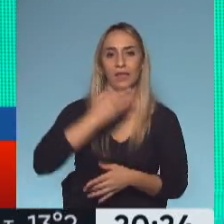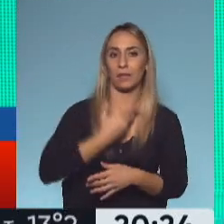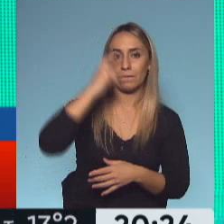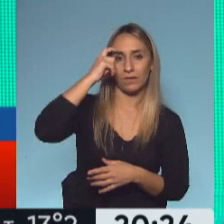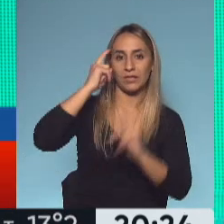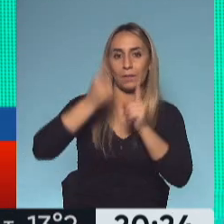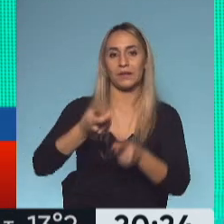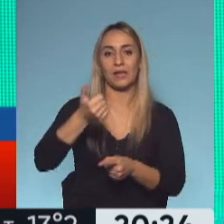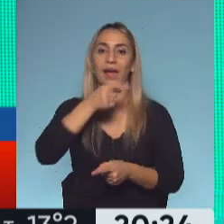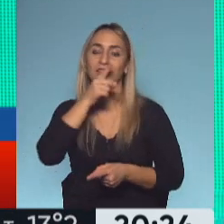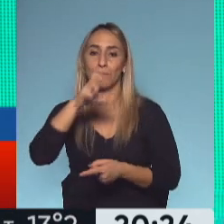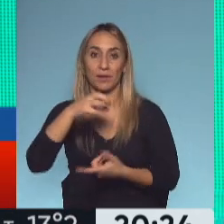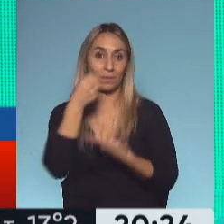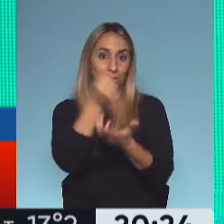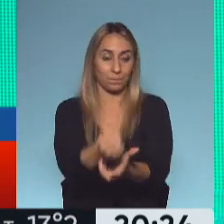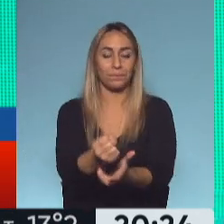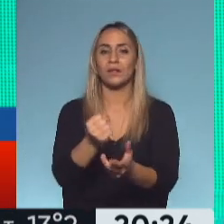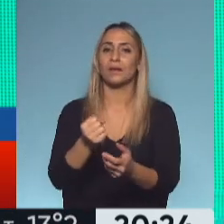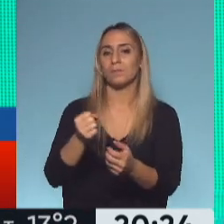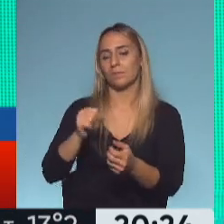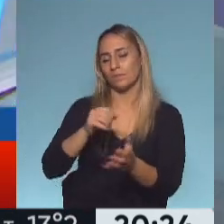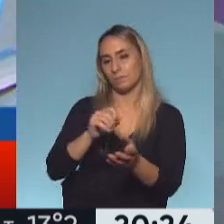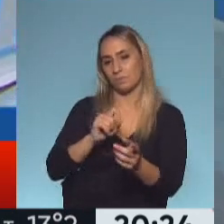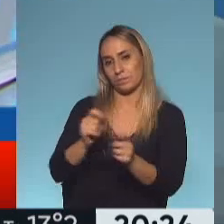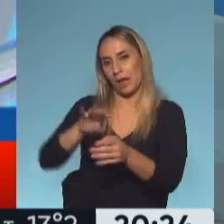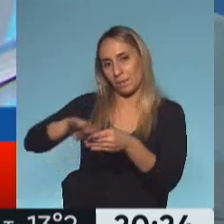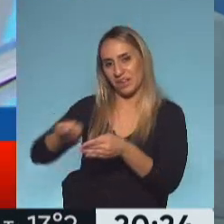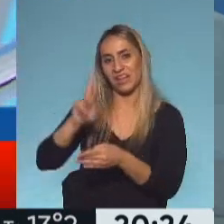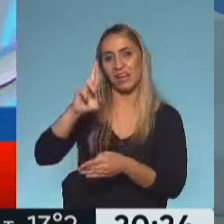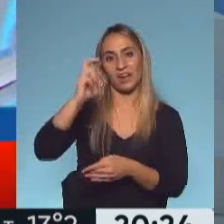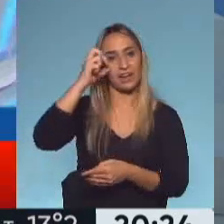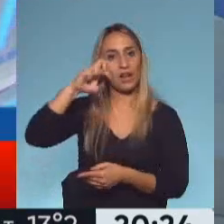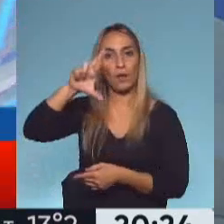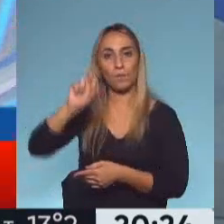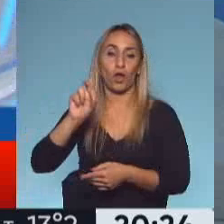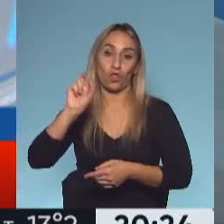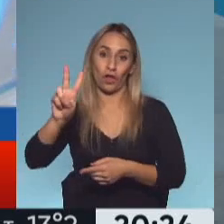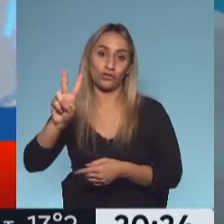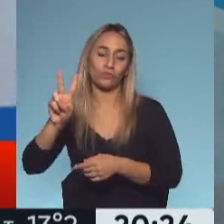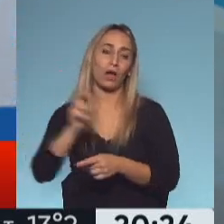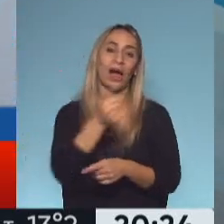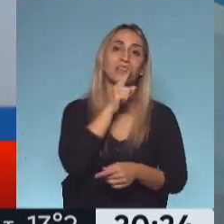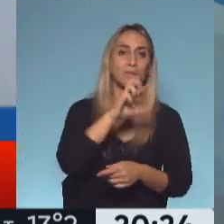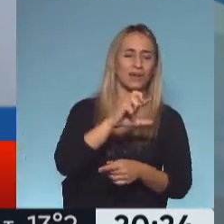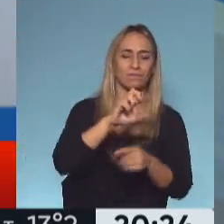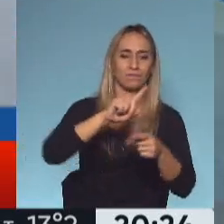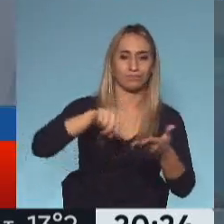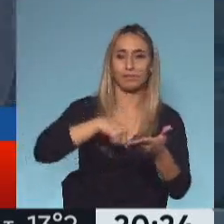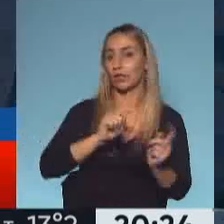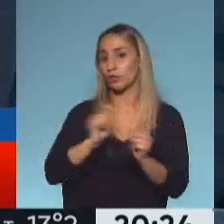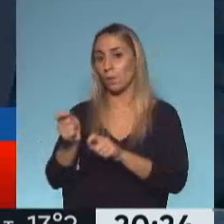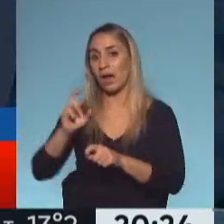más allá del Repro 2, que ha venido a reemplazar por lo menos parcialmente el ATP. El presidente de la Nación no descartó